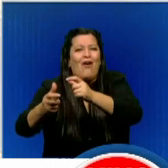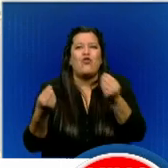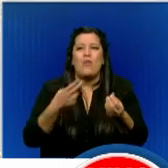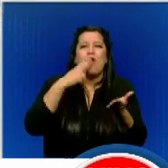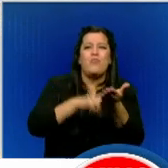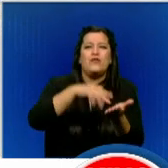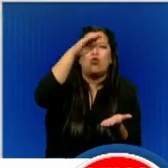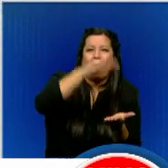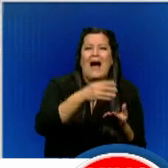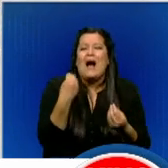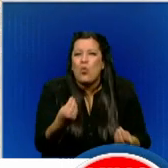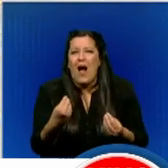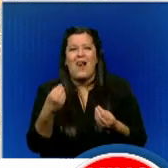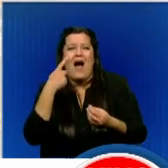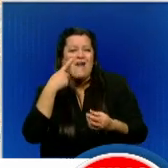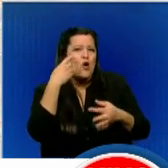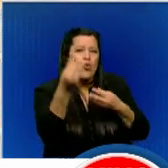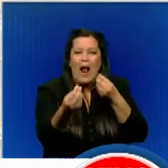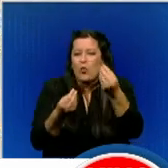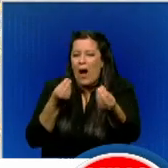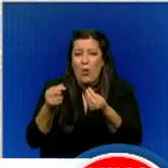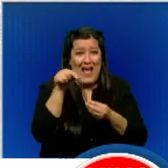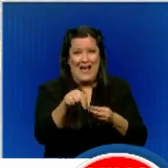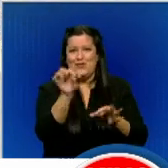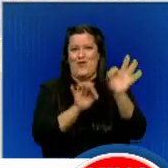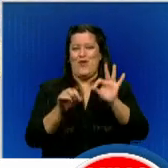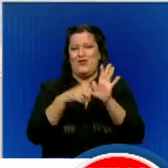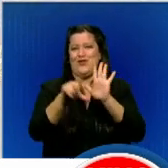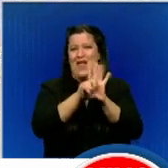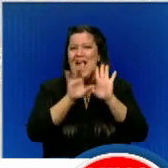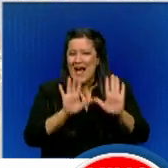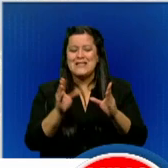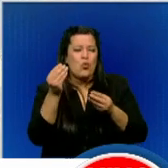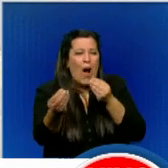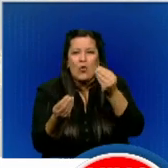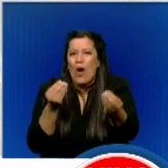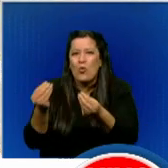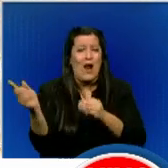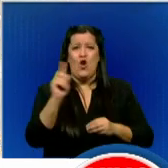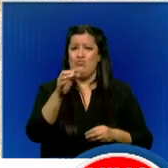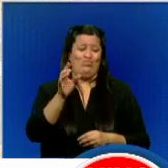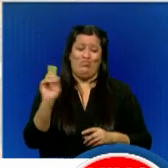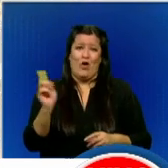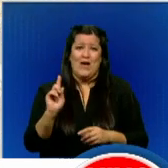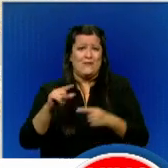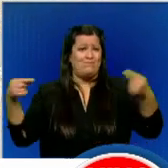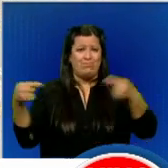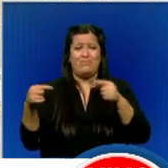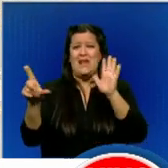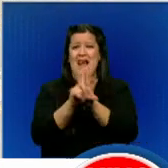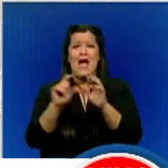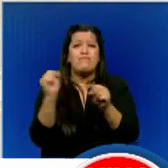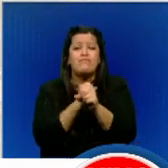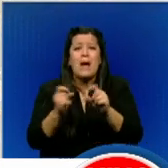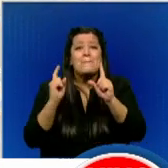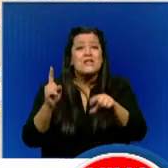hay que bajar tiempos hay que modificar y eso lo que estamos haciendo con esta ley entonces no es cierto que sea contradictorio sancionar una ley que